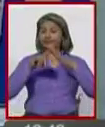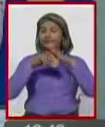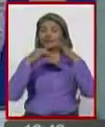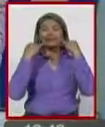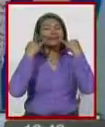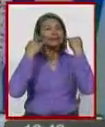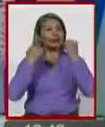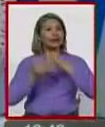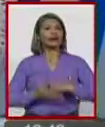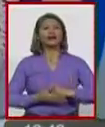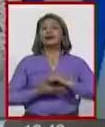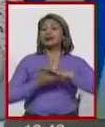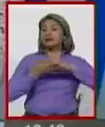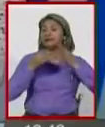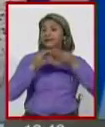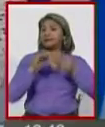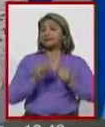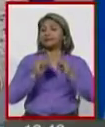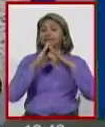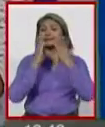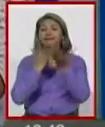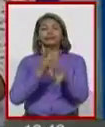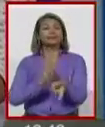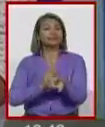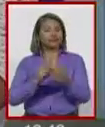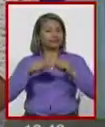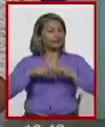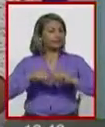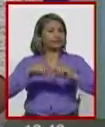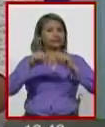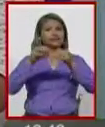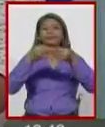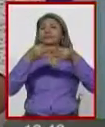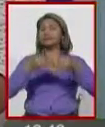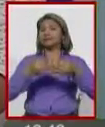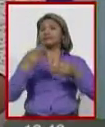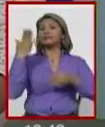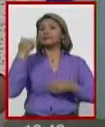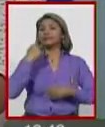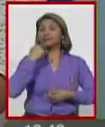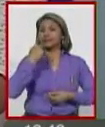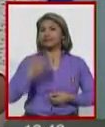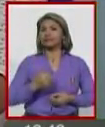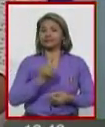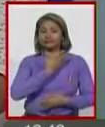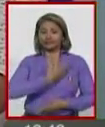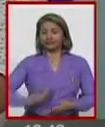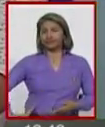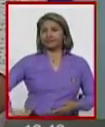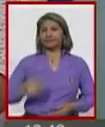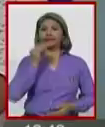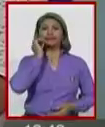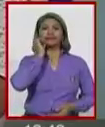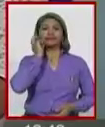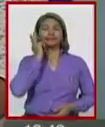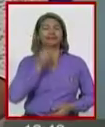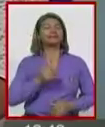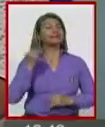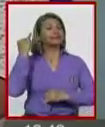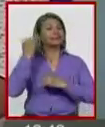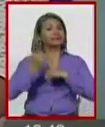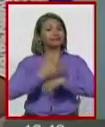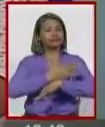Comenzamos la información diciéndoles que el Colegio Médico mantiene su posición respecto a las declaraciones del presidente Evo Morales en